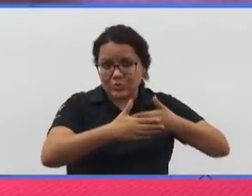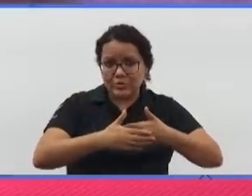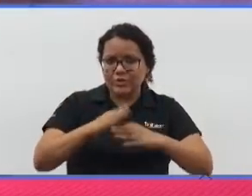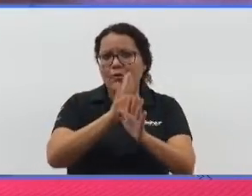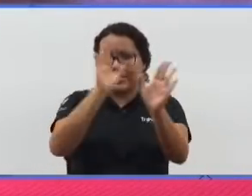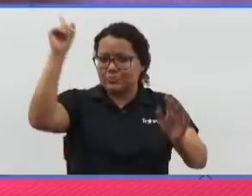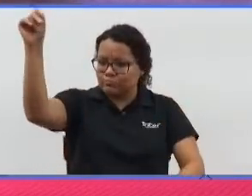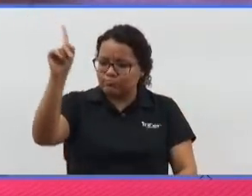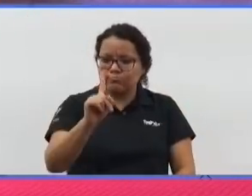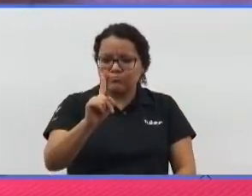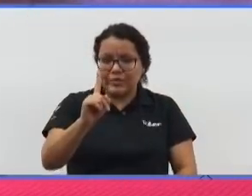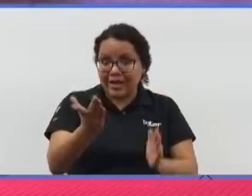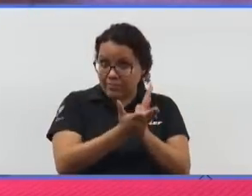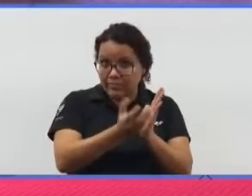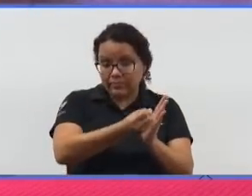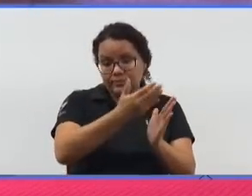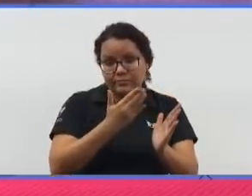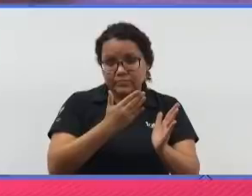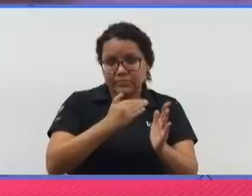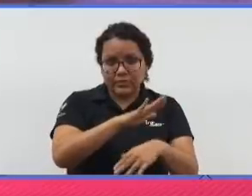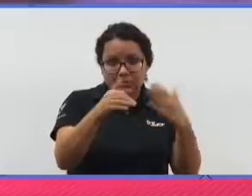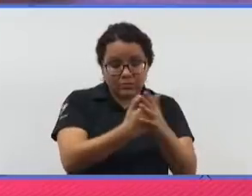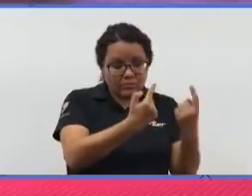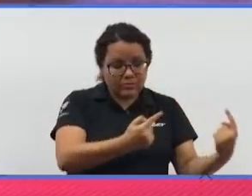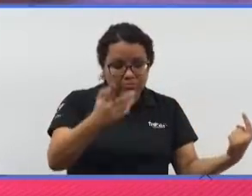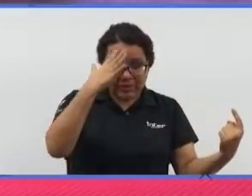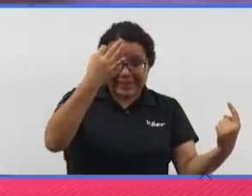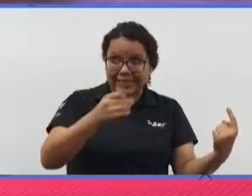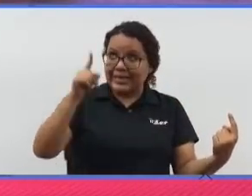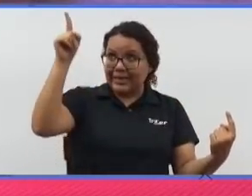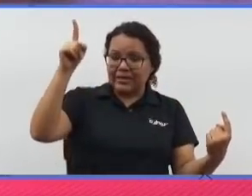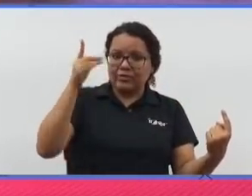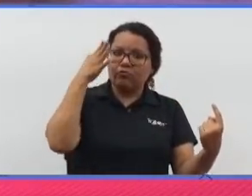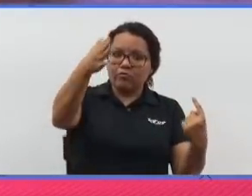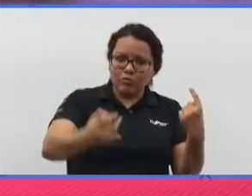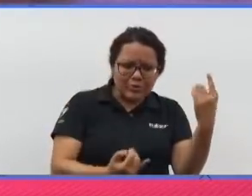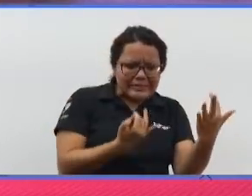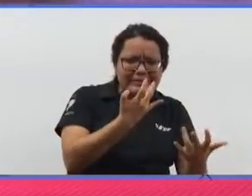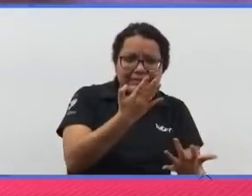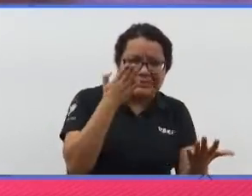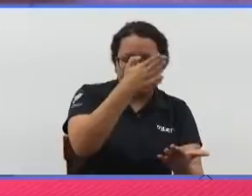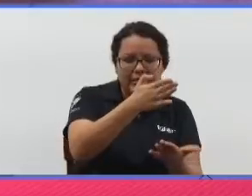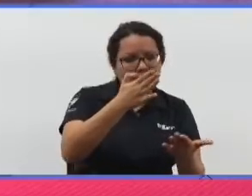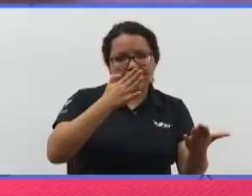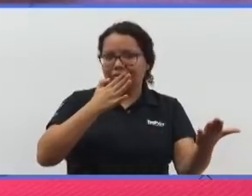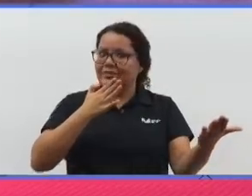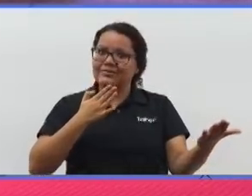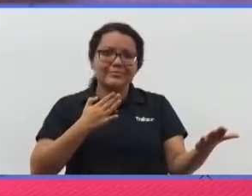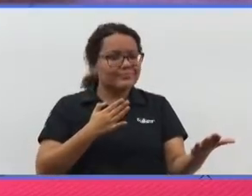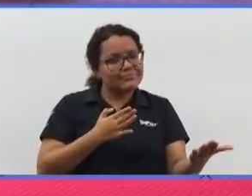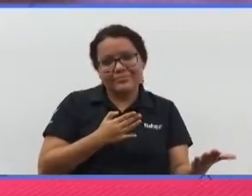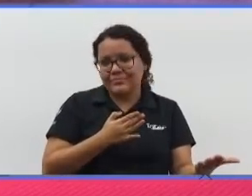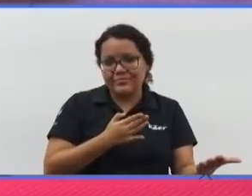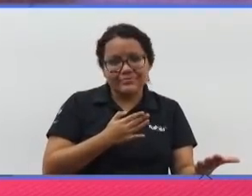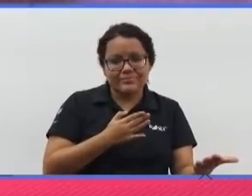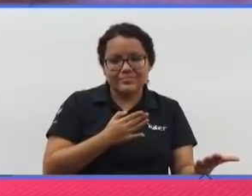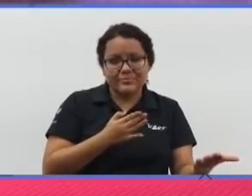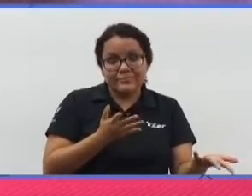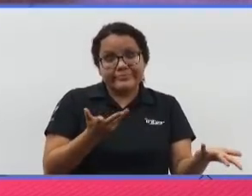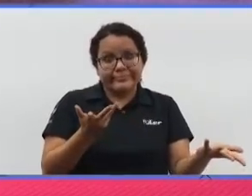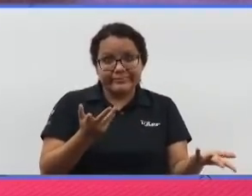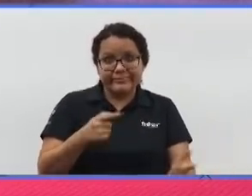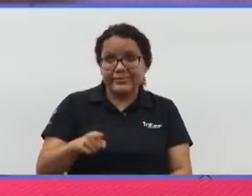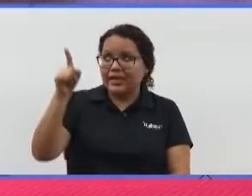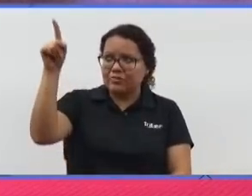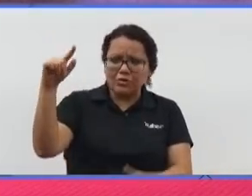en él cree dice la palabra número uno no se pierda no se pierda en el camino no se pierda nada de lo que está servido en la mesa